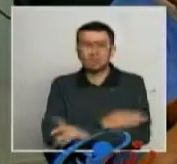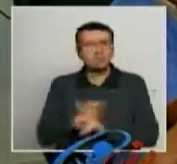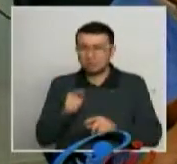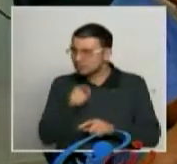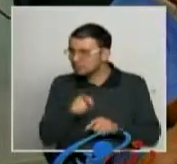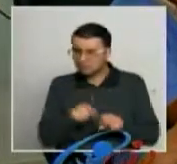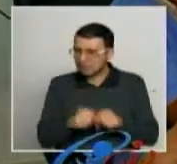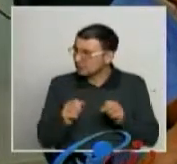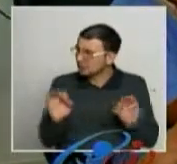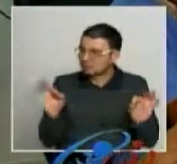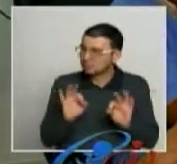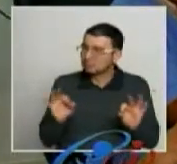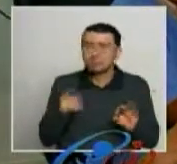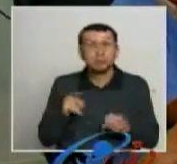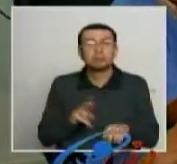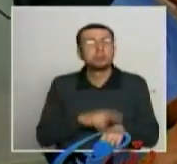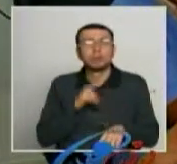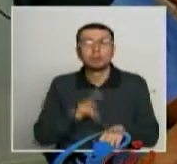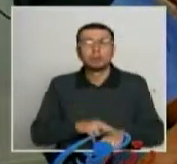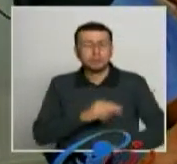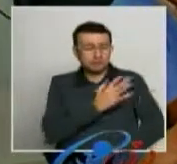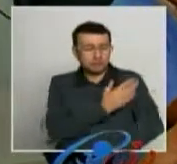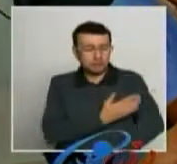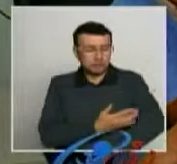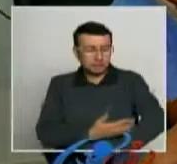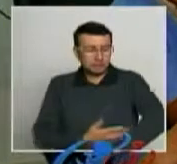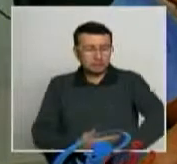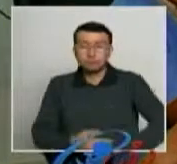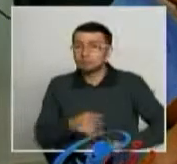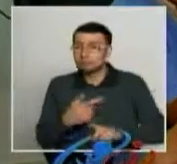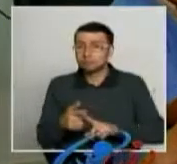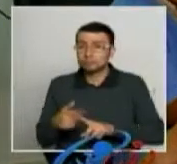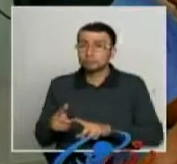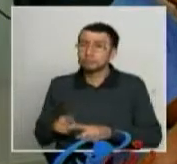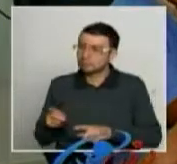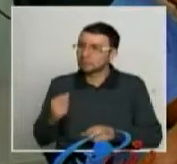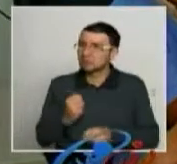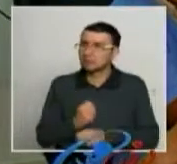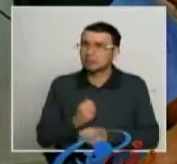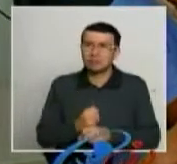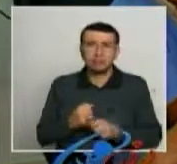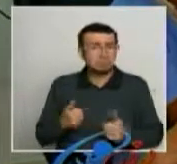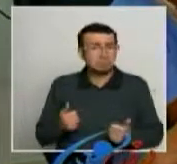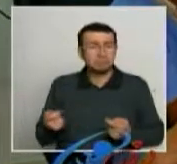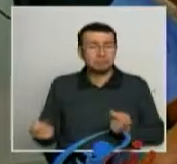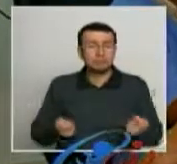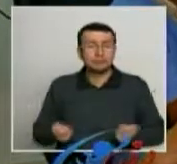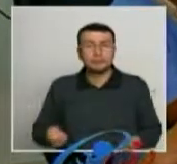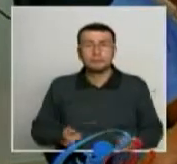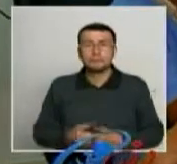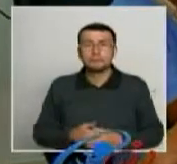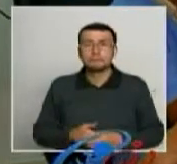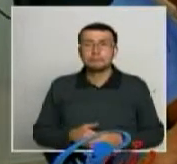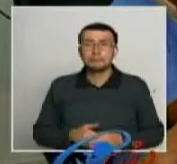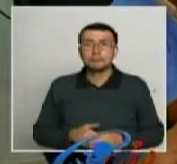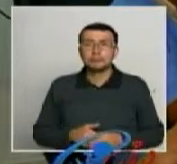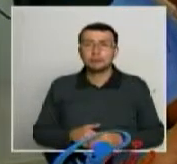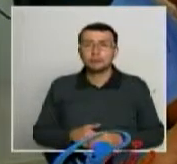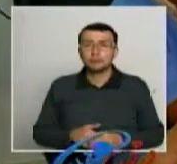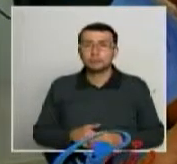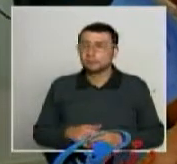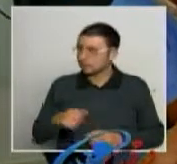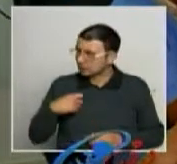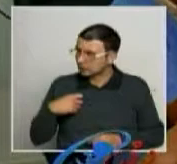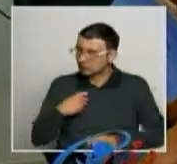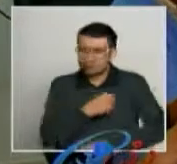Pero en este caso pues vemos que el sistema venoso está trabajando muy bien, tiene unas buenas